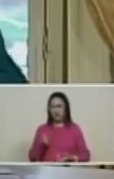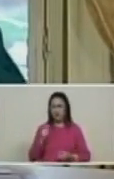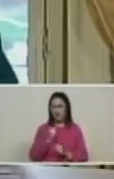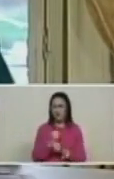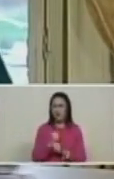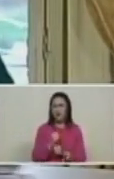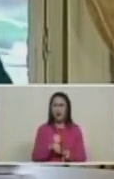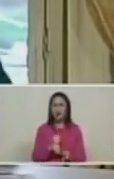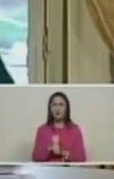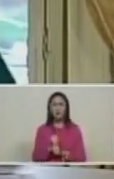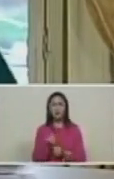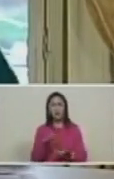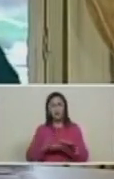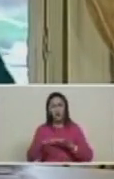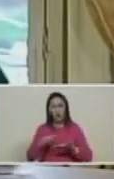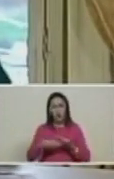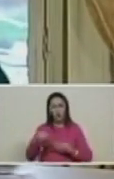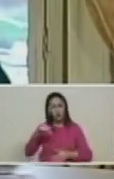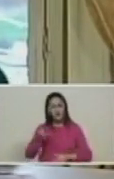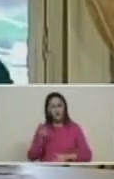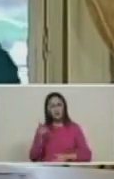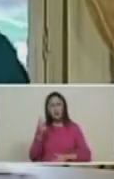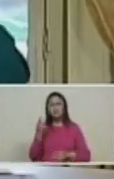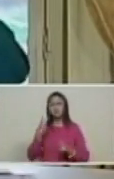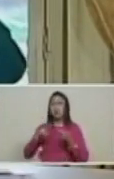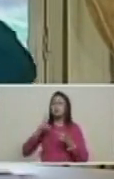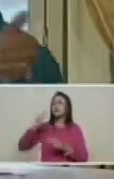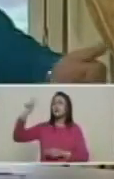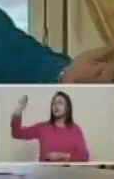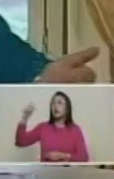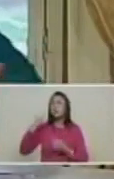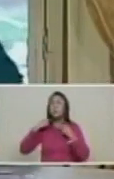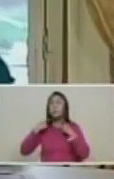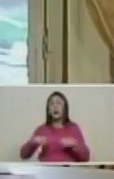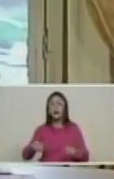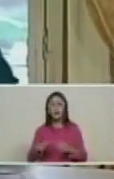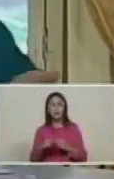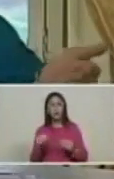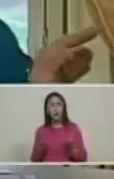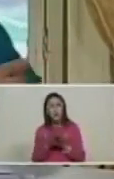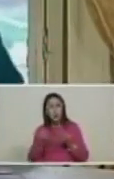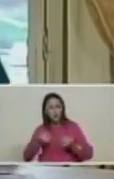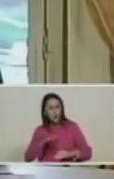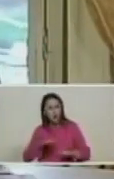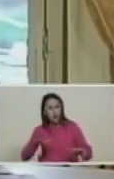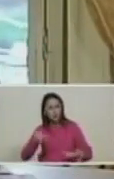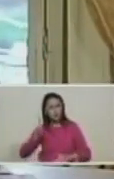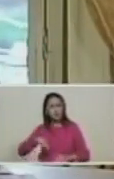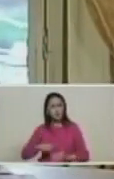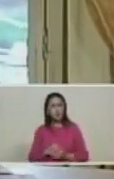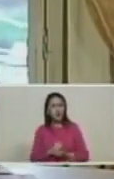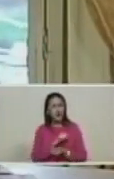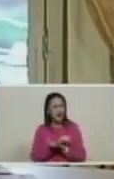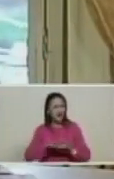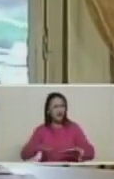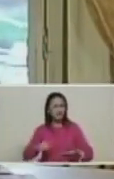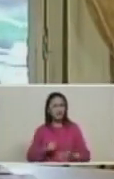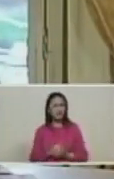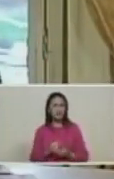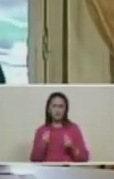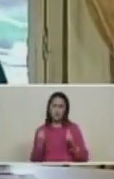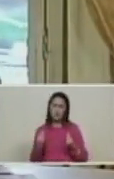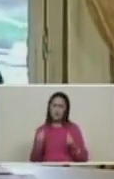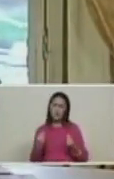pulpería, su comercio, su empleo, y tenía sus hijos estudiando de manera gratuita, con